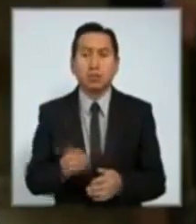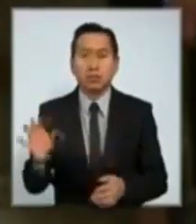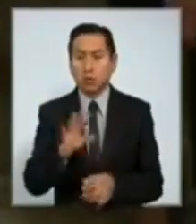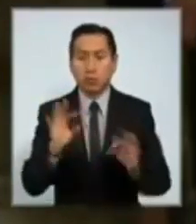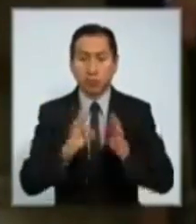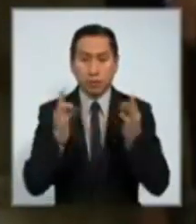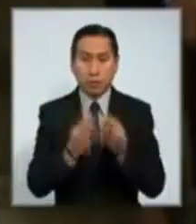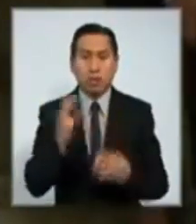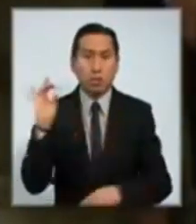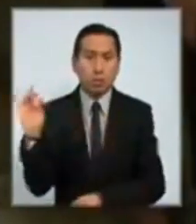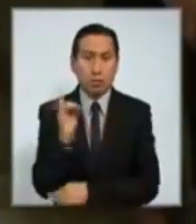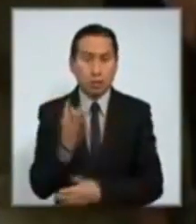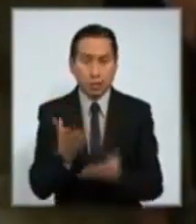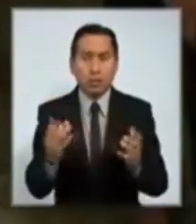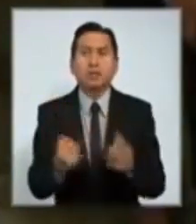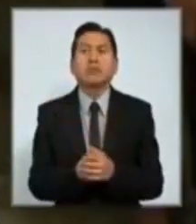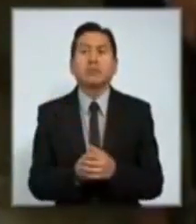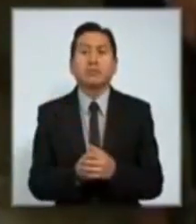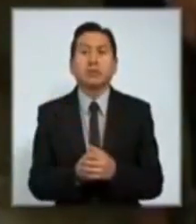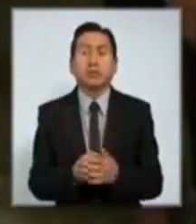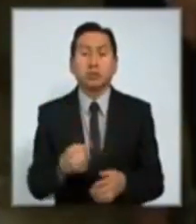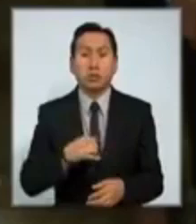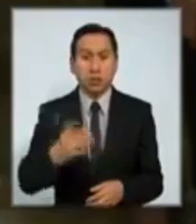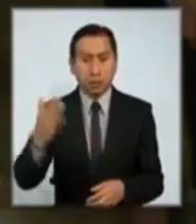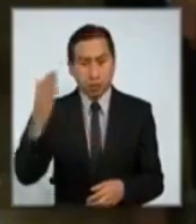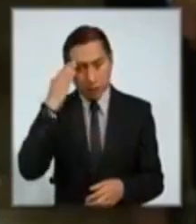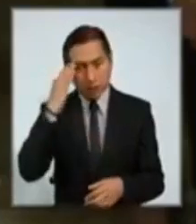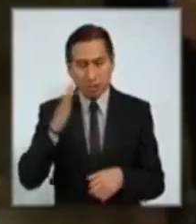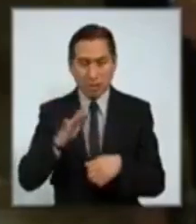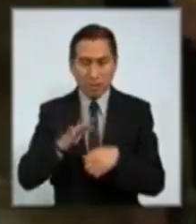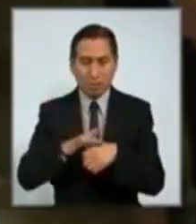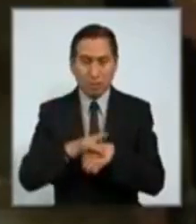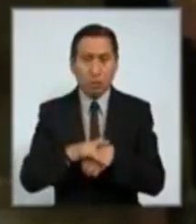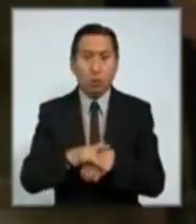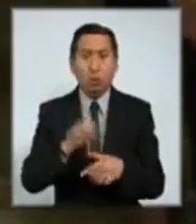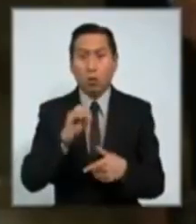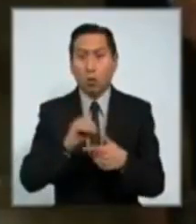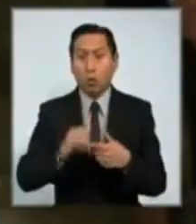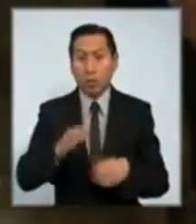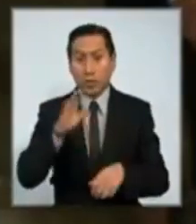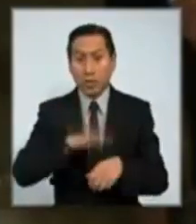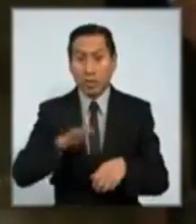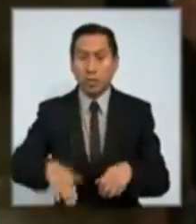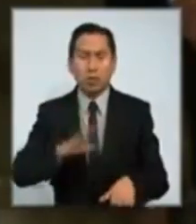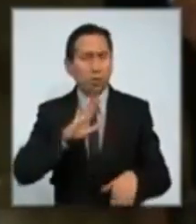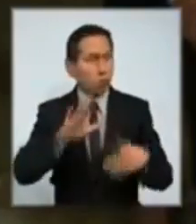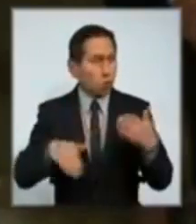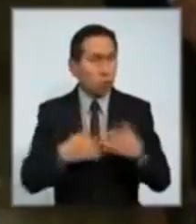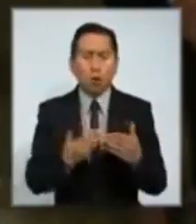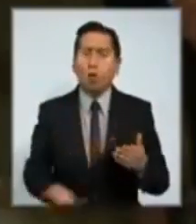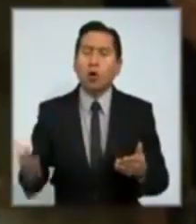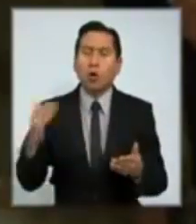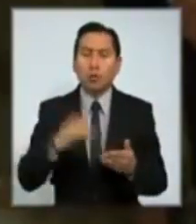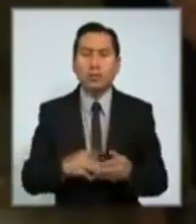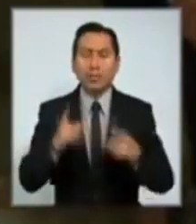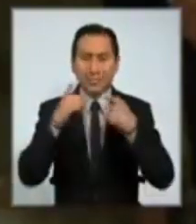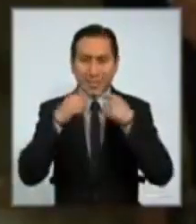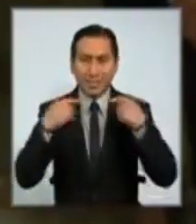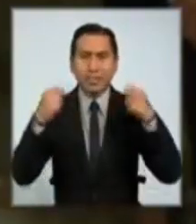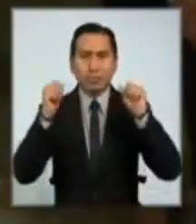familias bolivianas, sé que más temprano que tarde, entre todos volveremos a